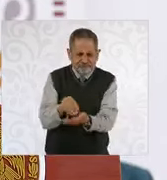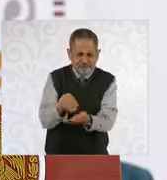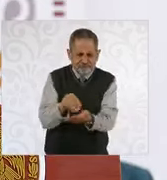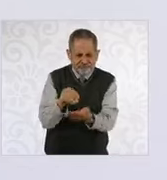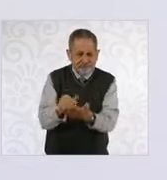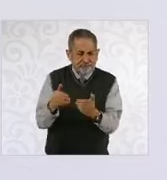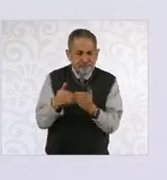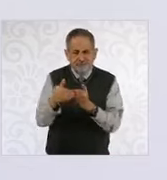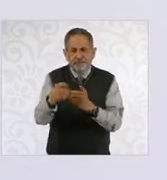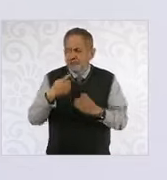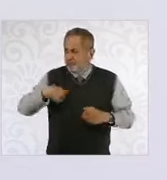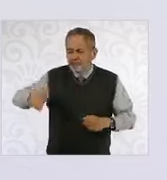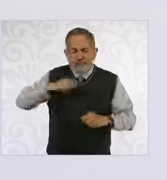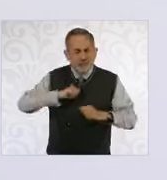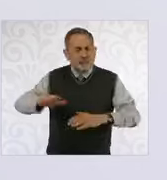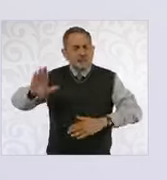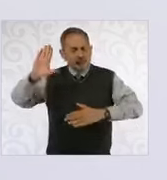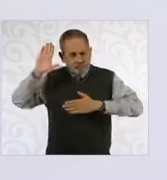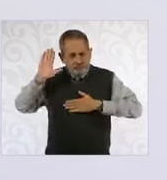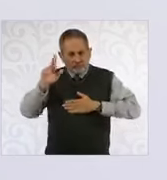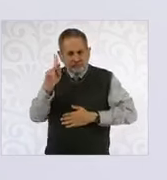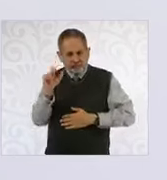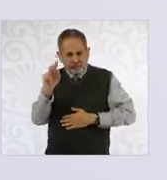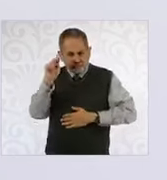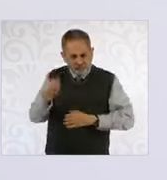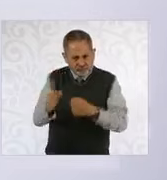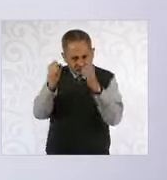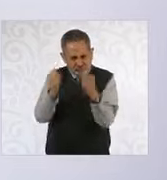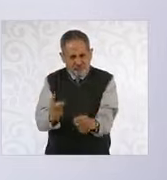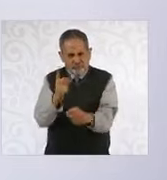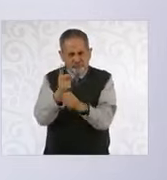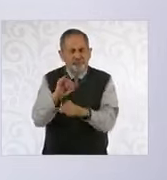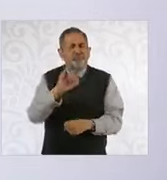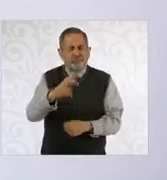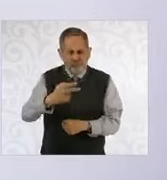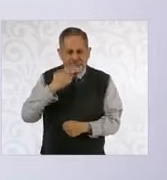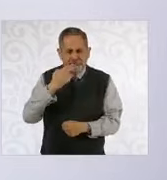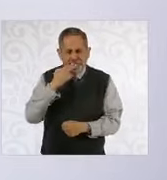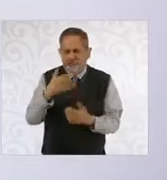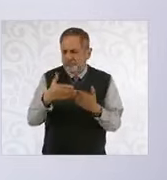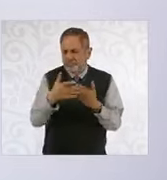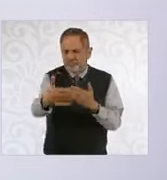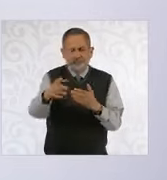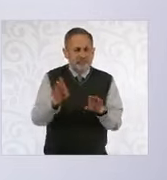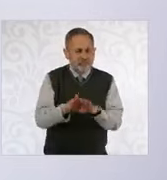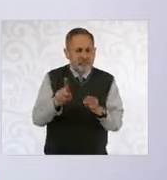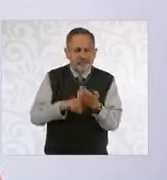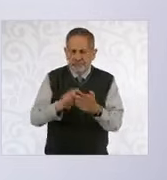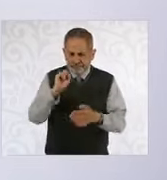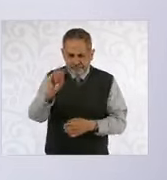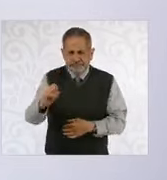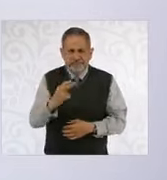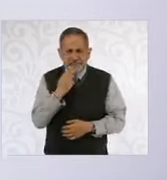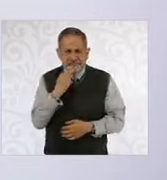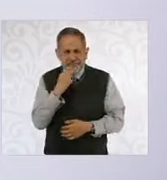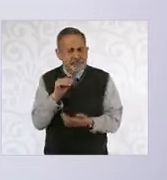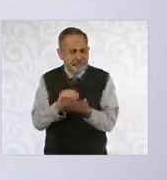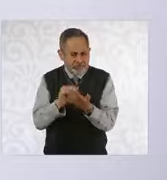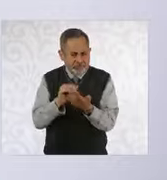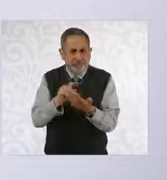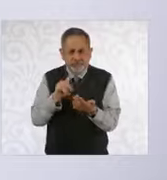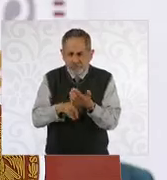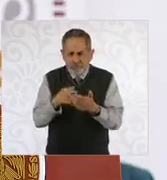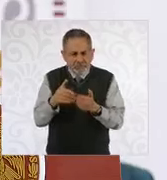Nosotros nos estamos comprometiendo a que la estrategia de seguridad va a funcionar y de que vamos a seguir bajando